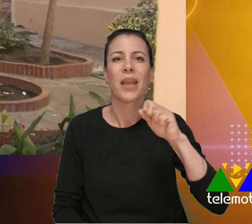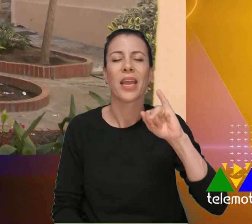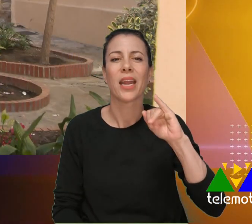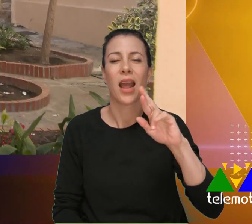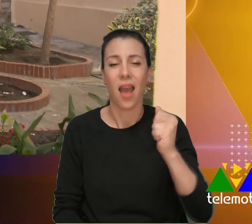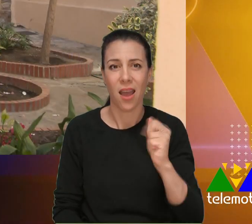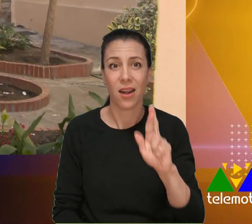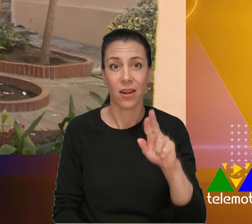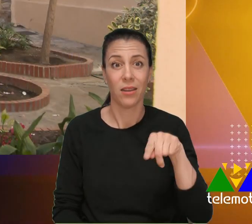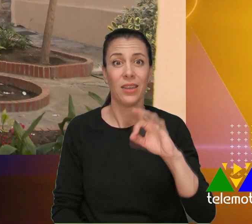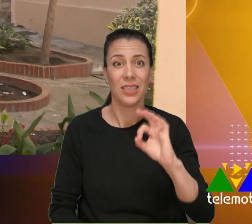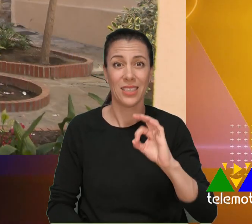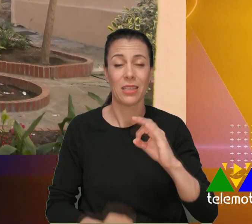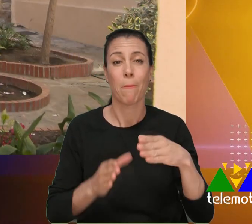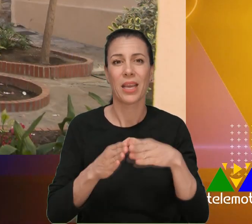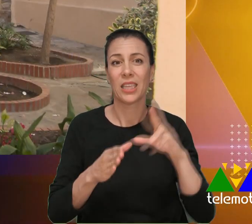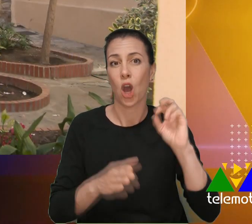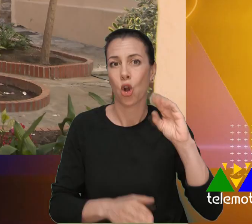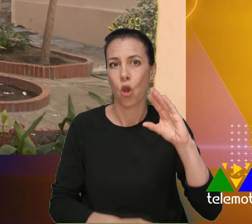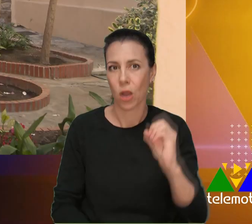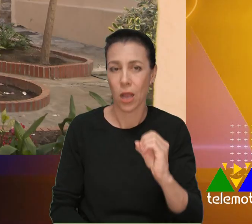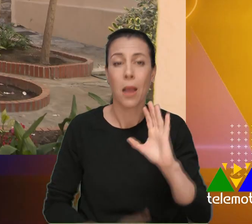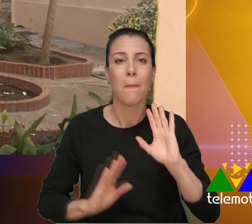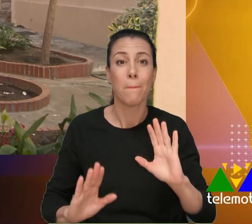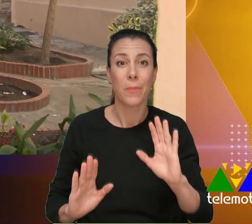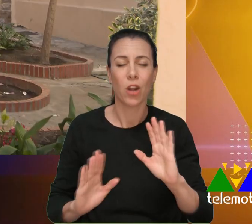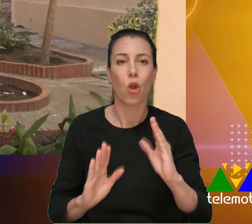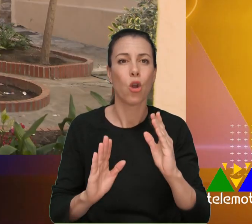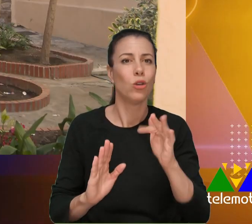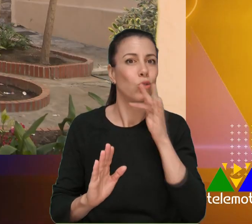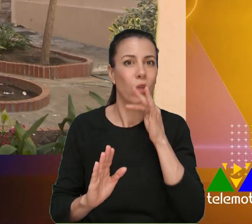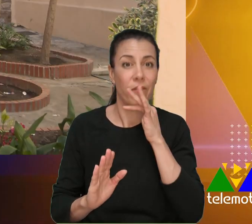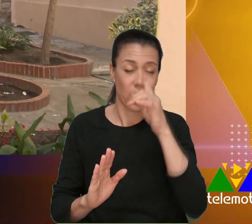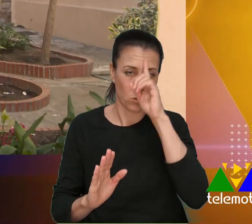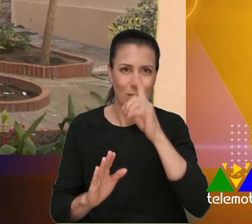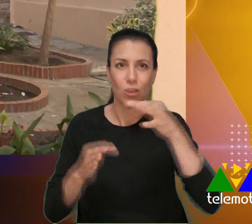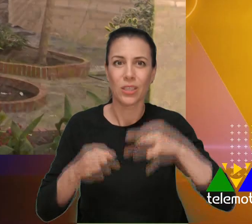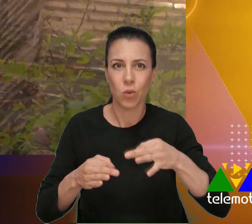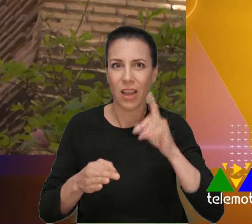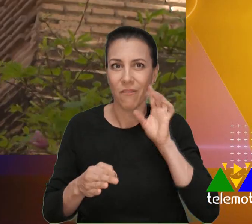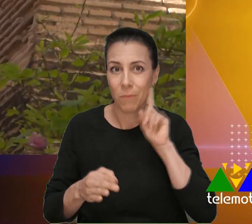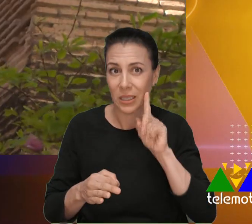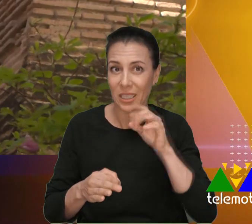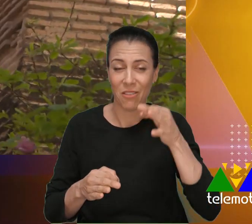Alcíjar, la mezquita de la Roca. No podemos saberlo, si el estudio arqueológico bien hecho no se puede saber,